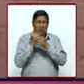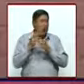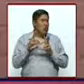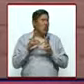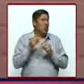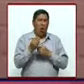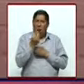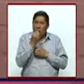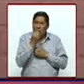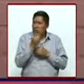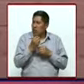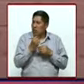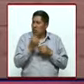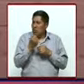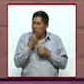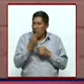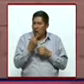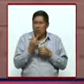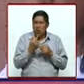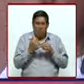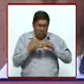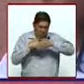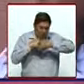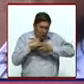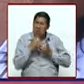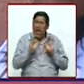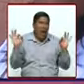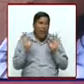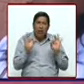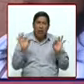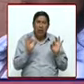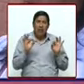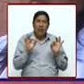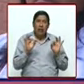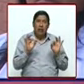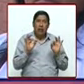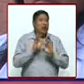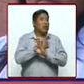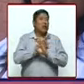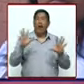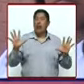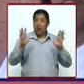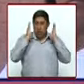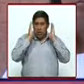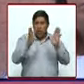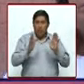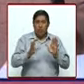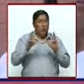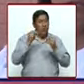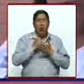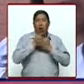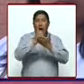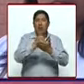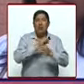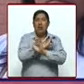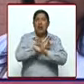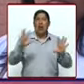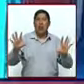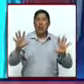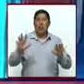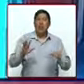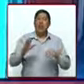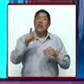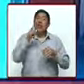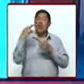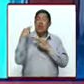dado una pomada, algo, ¿no? ¿Ella no auxilió? Para nada. Para nada, no la auxiliaba mi hija, para nada. Como